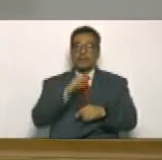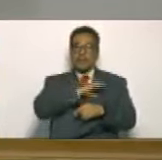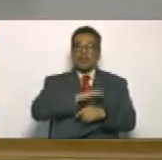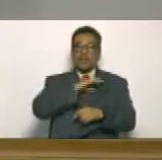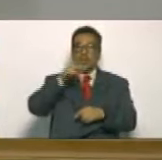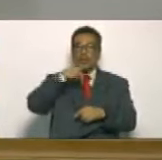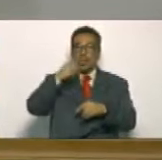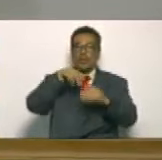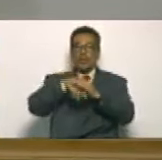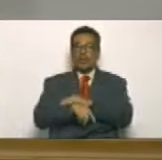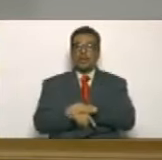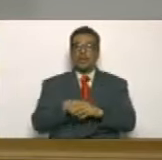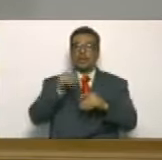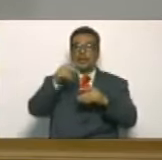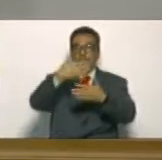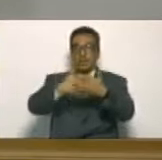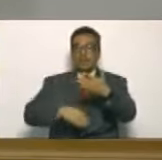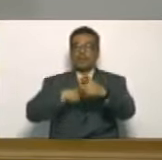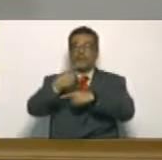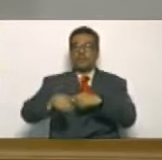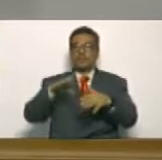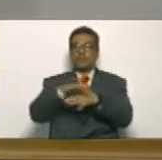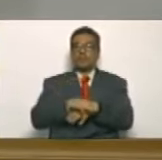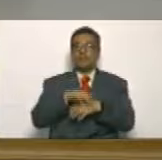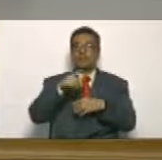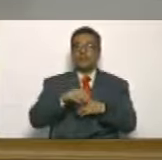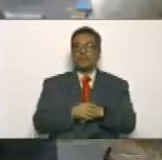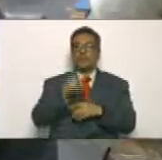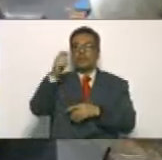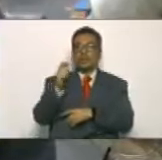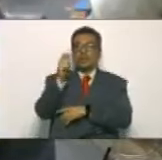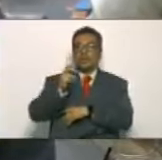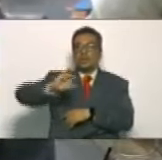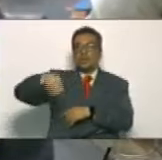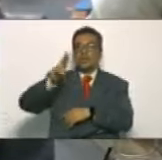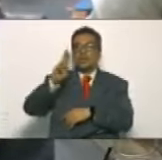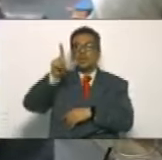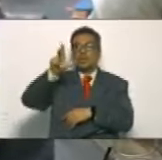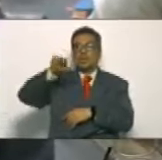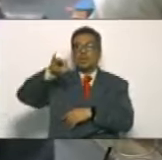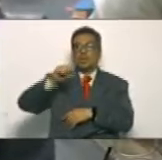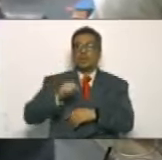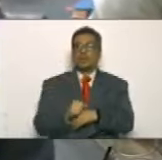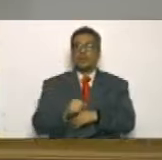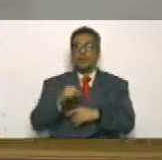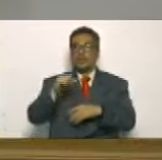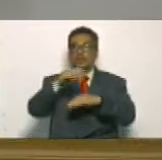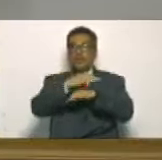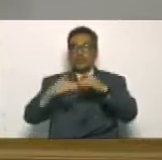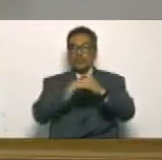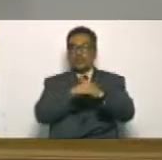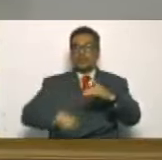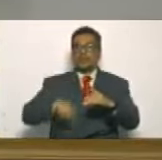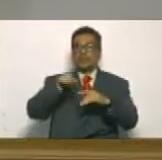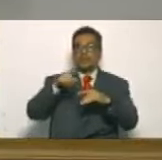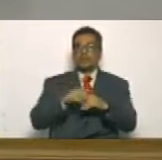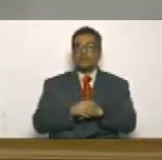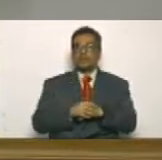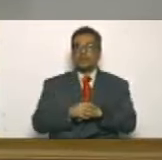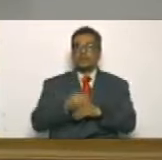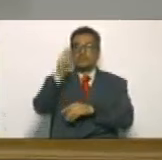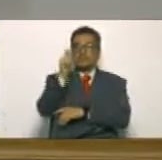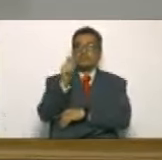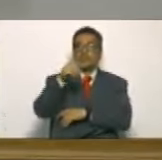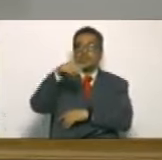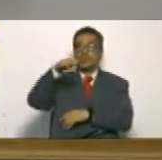de Política Interior, que nos presenten el próximo martes, diputado Julio García Serpa, como vicepresidente de esa comisión, y la